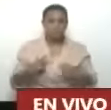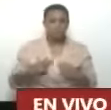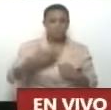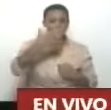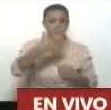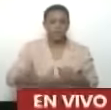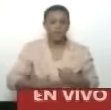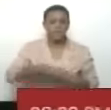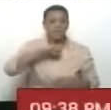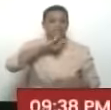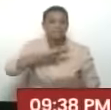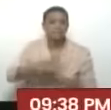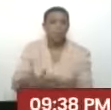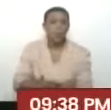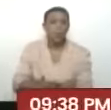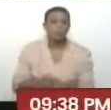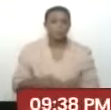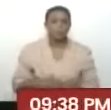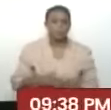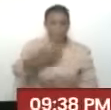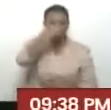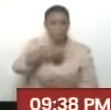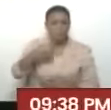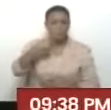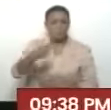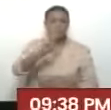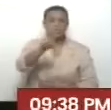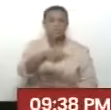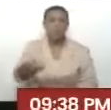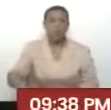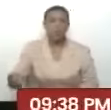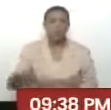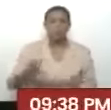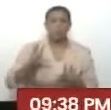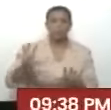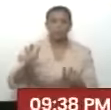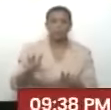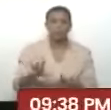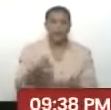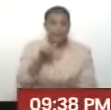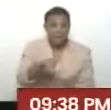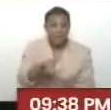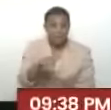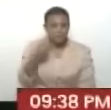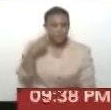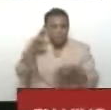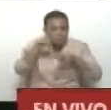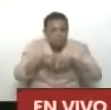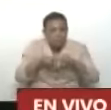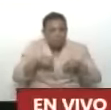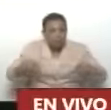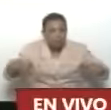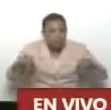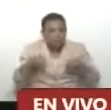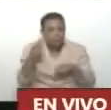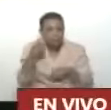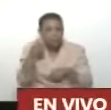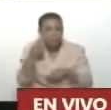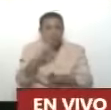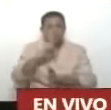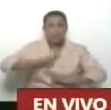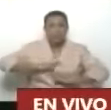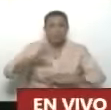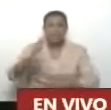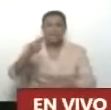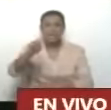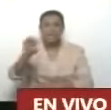intacto, intacto. Y ahí recibimos los resultados. Y cuando iba a bajar